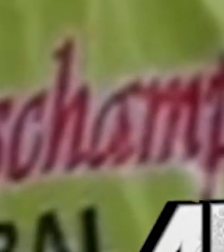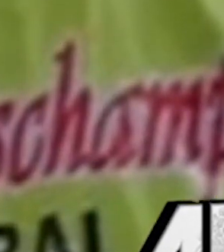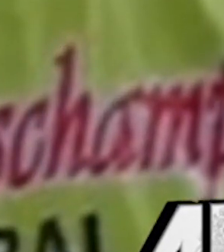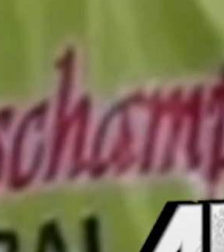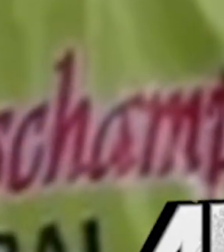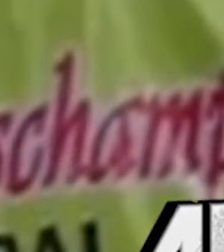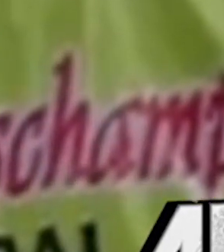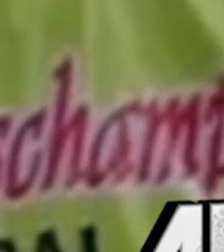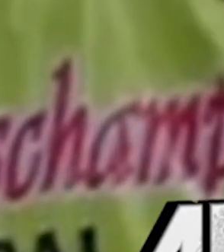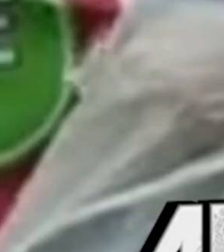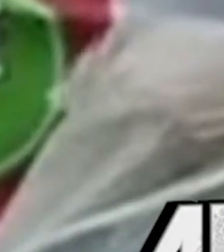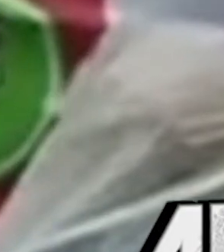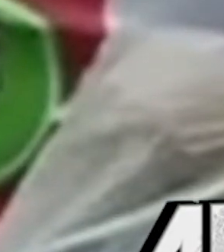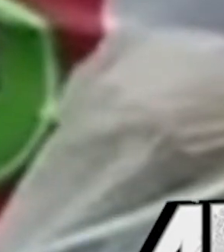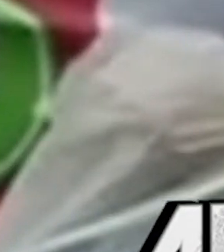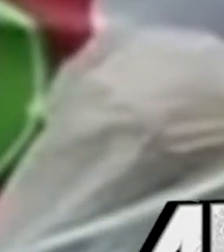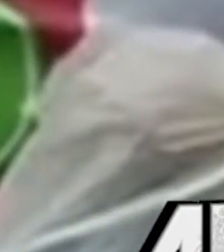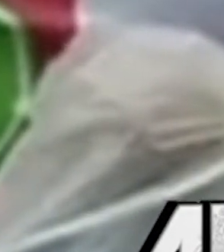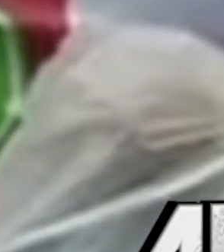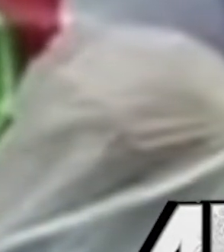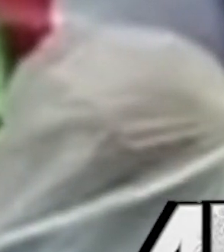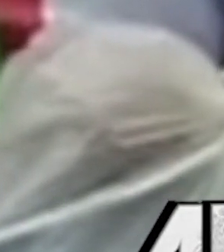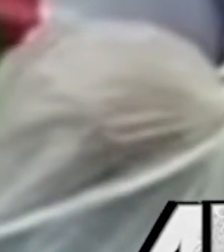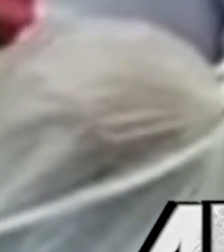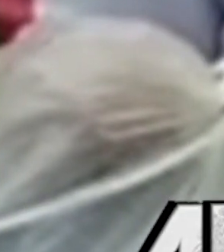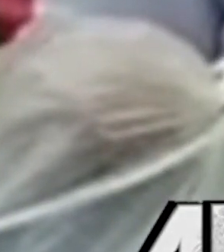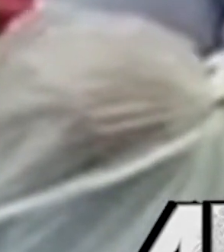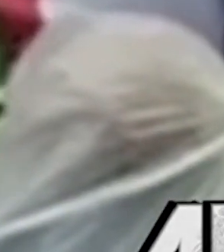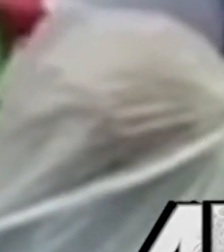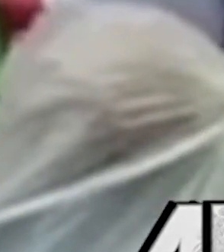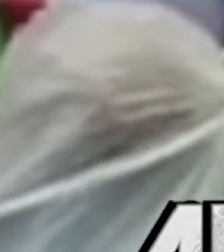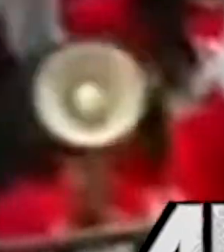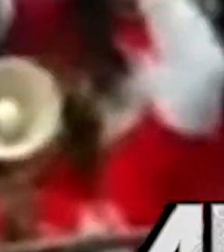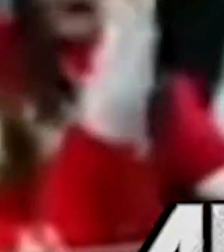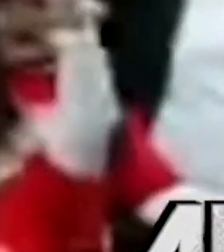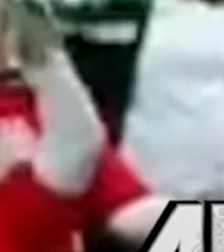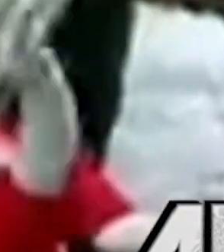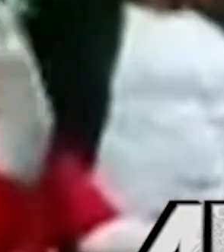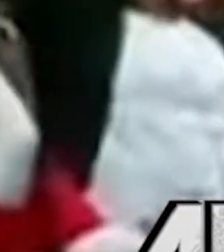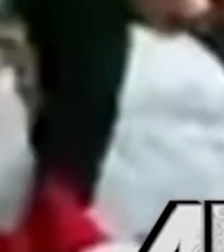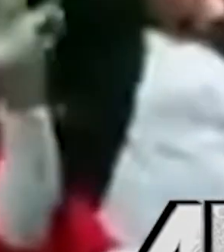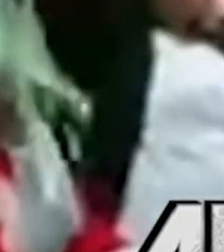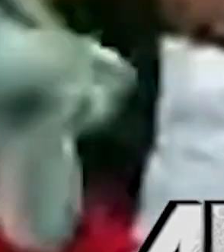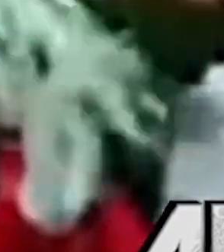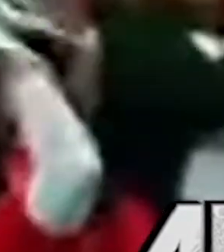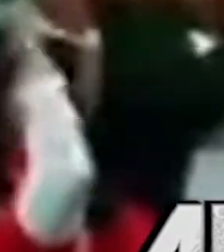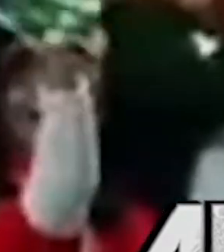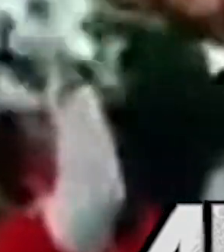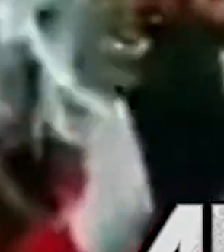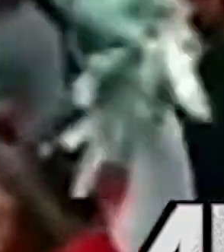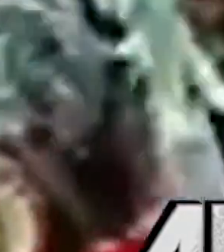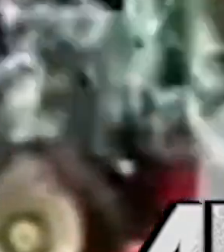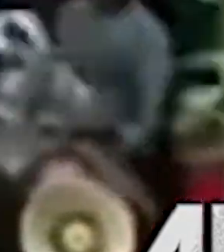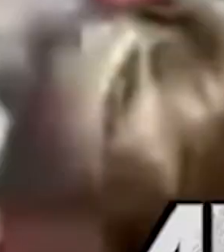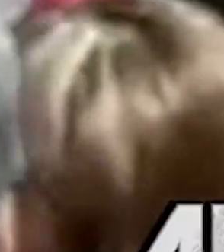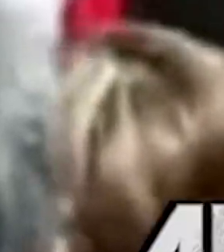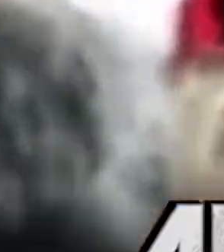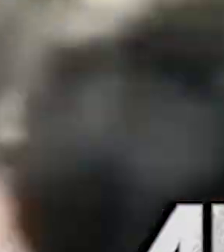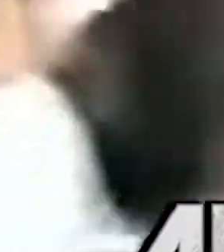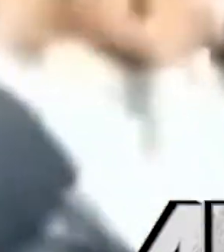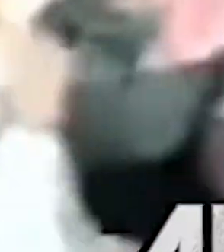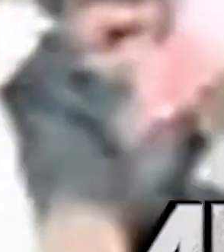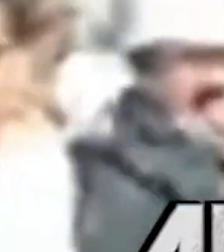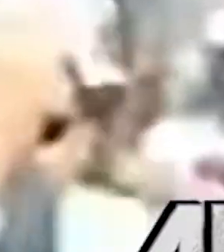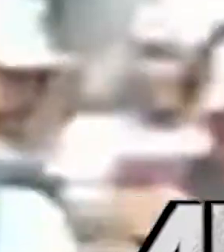la inminente llegada de Andrés Manuel López Obrador a la presidencia, este personaje simplemente no se había presentado a